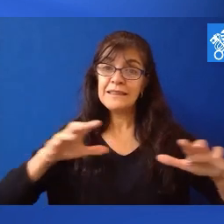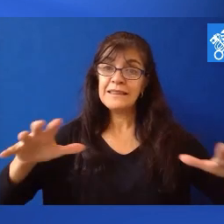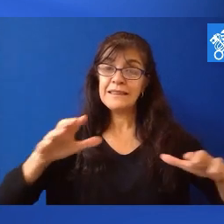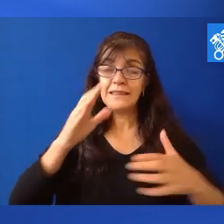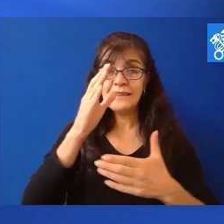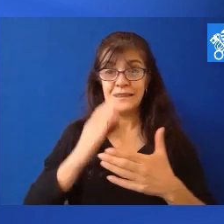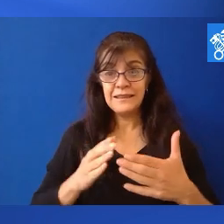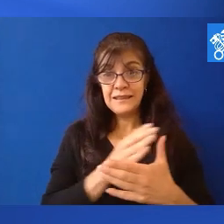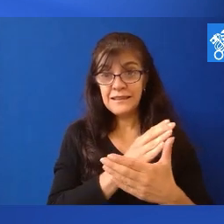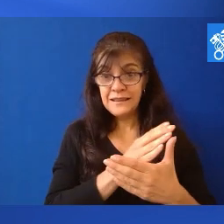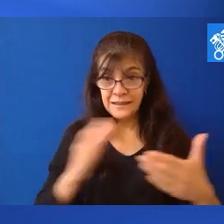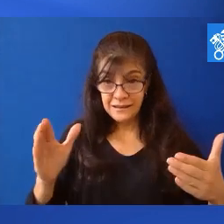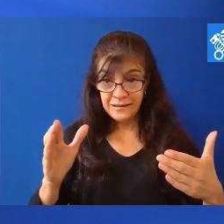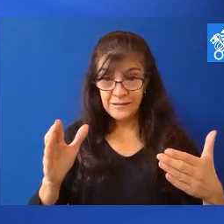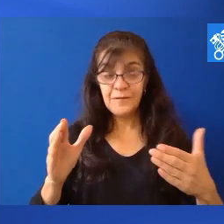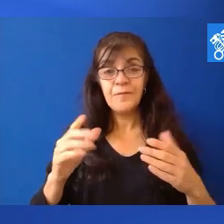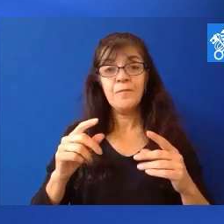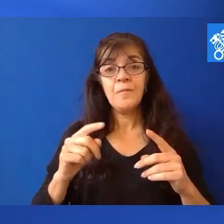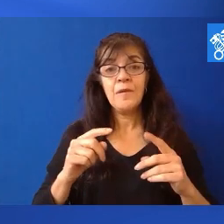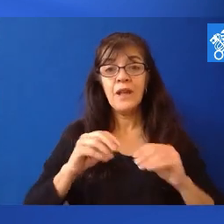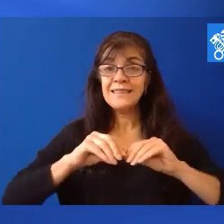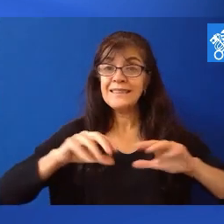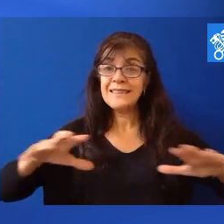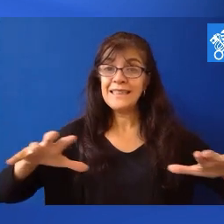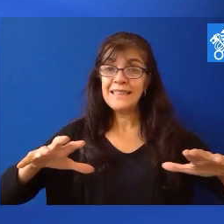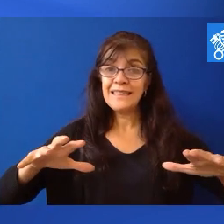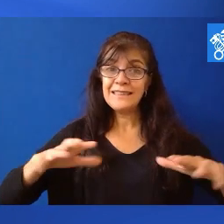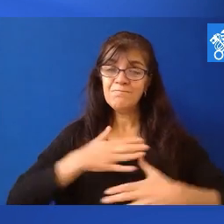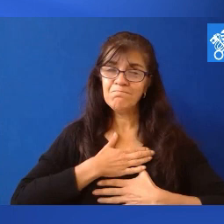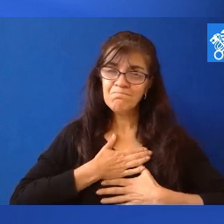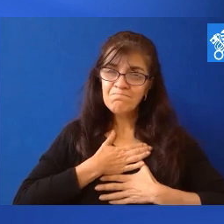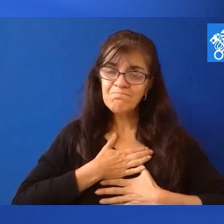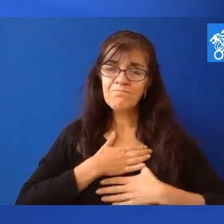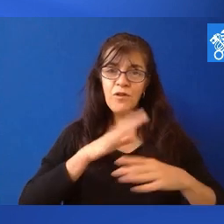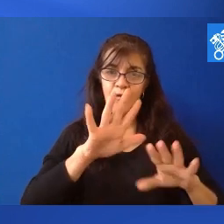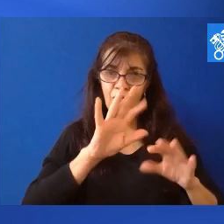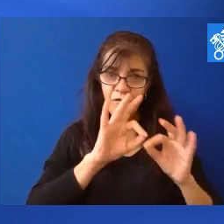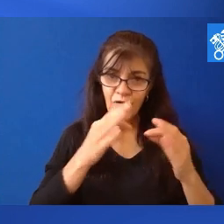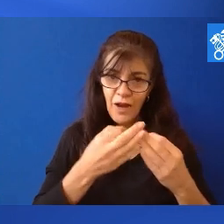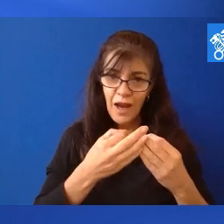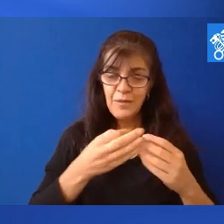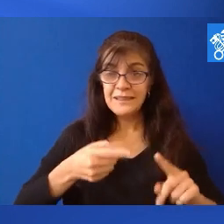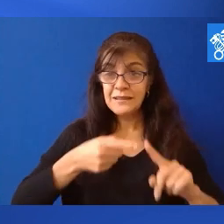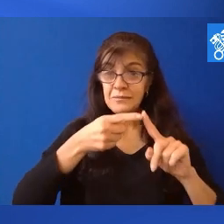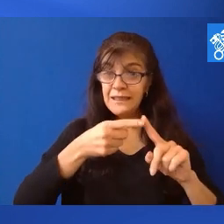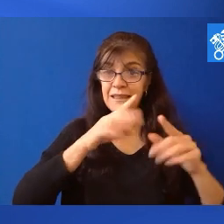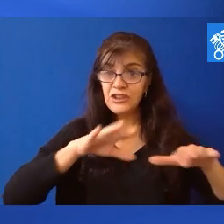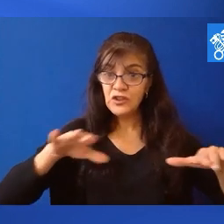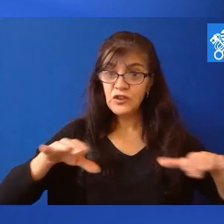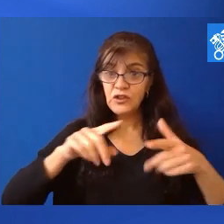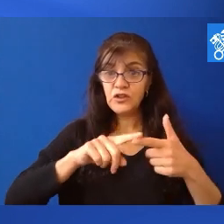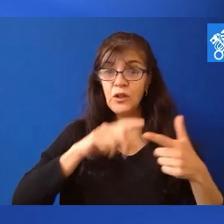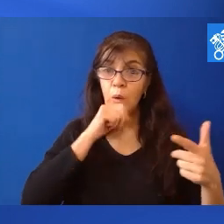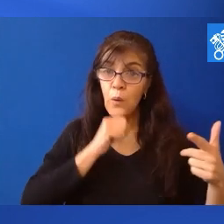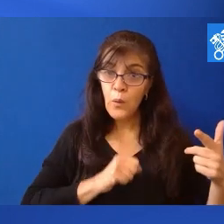los presentes la bendición apostólica que extiende complacido a sus familiares, especialmente a los